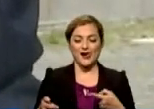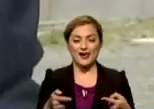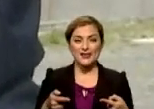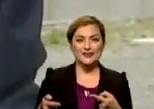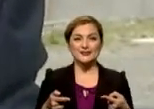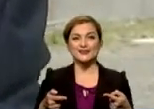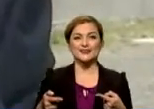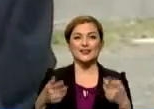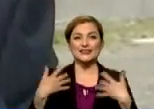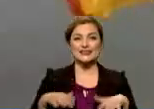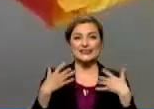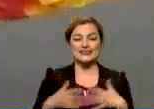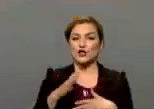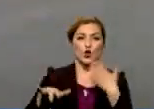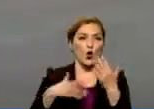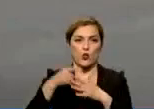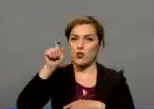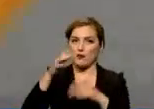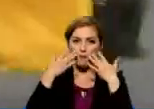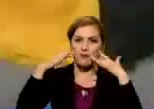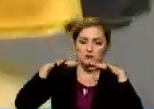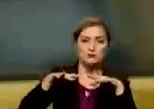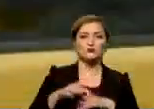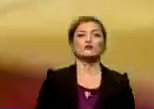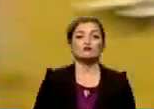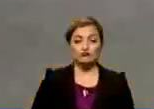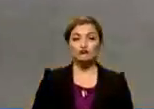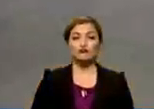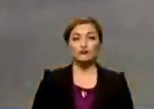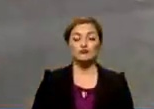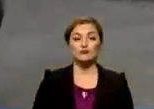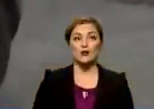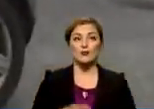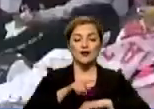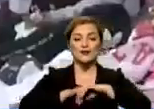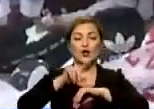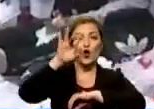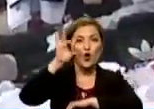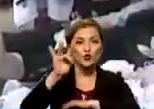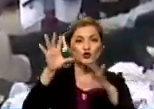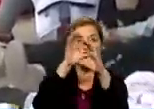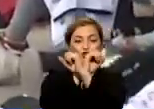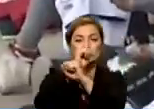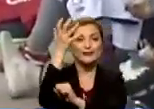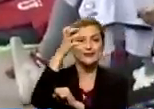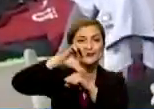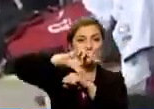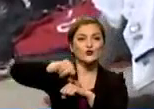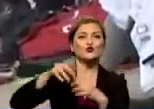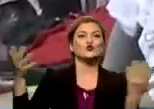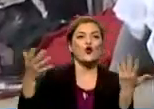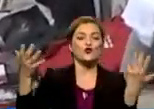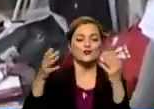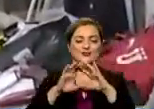partido imperdible, imperdible. Liga Barcelona 2015 en la Casa Blanca, en el Rodrigo